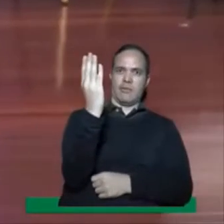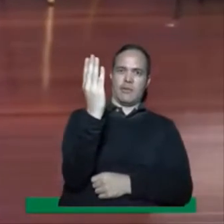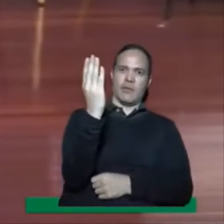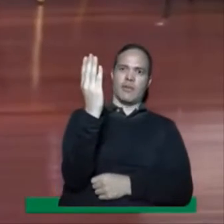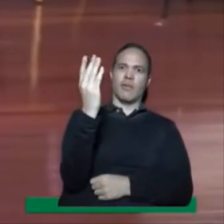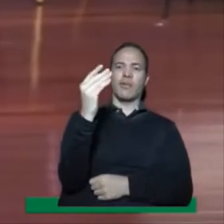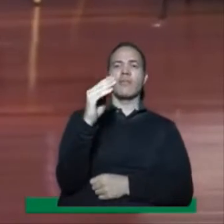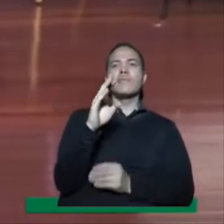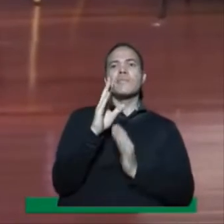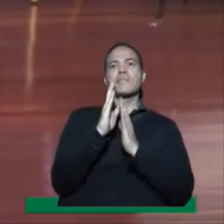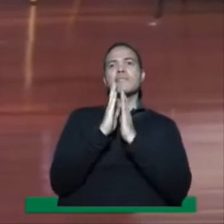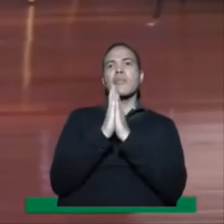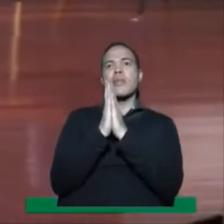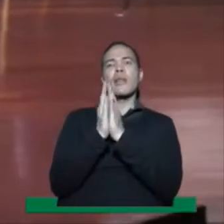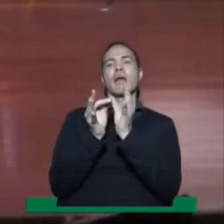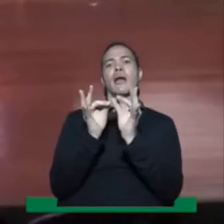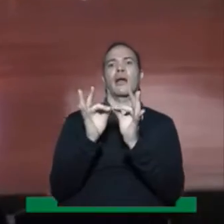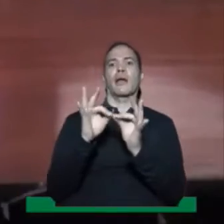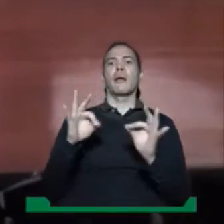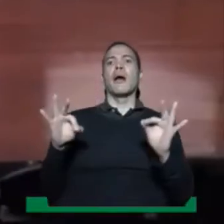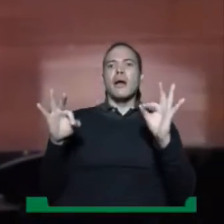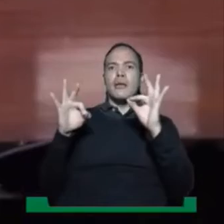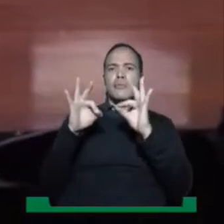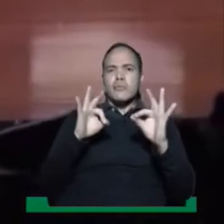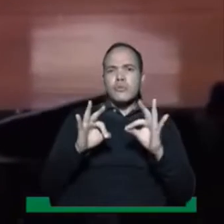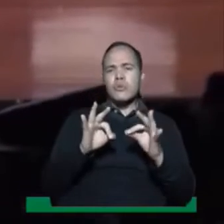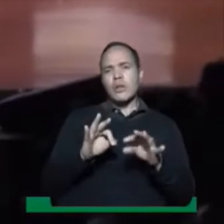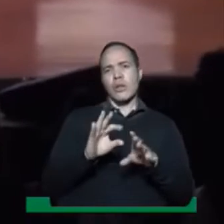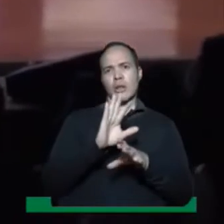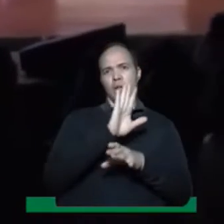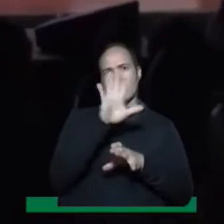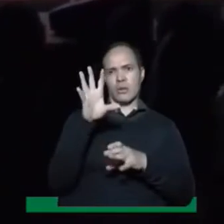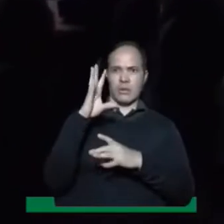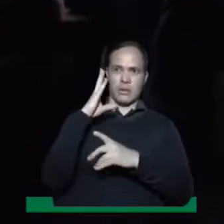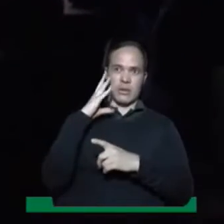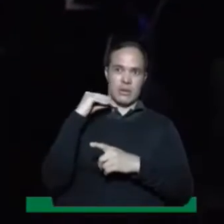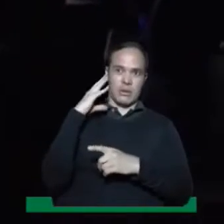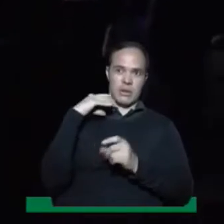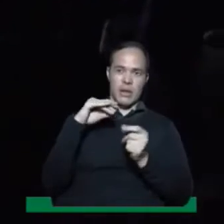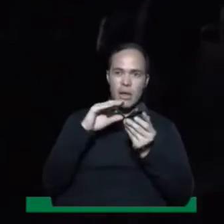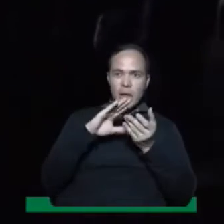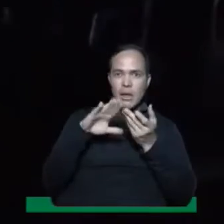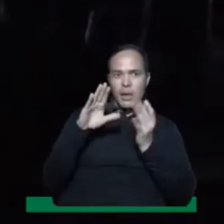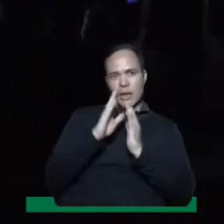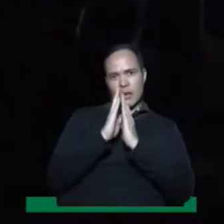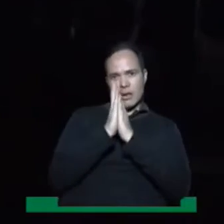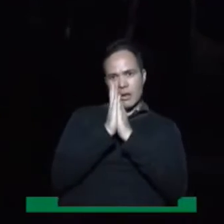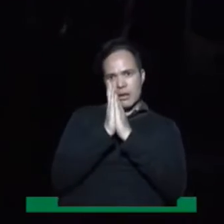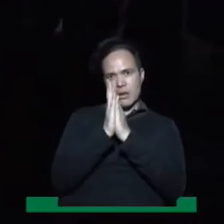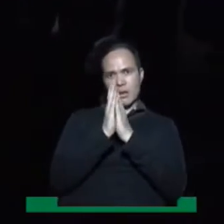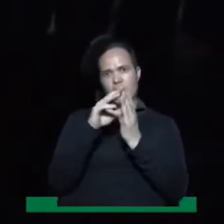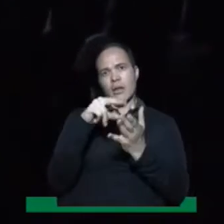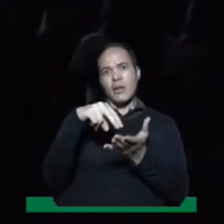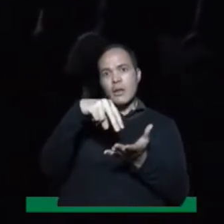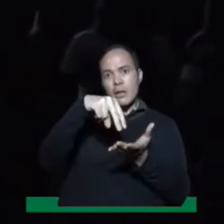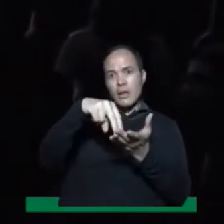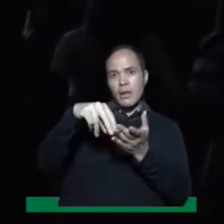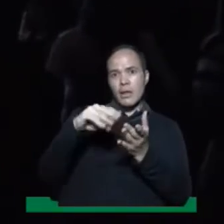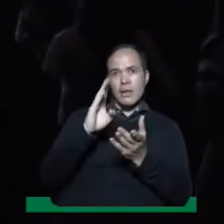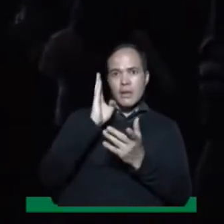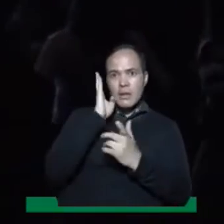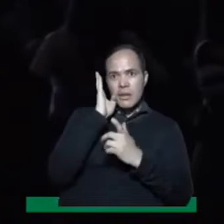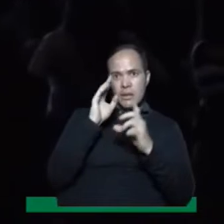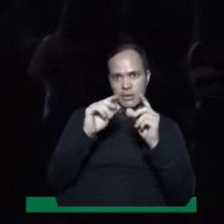que tenemos que tener experiencias. Entonces, que con el permiso de cada uno, se coloquen de pie, prendan el